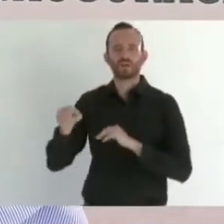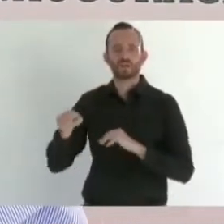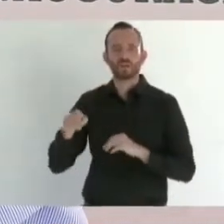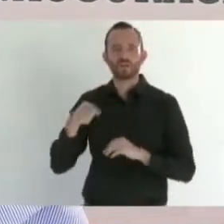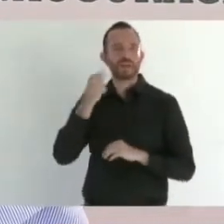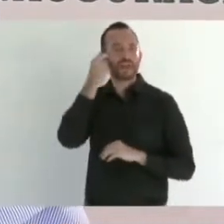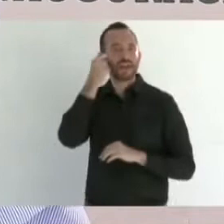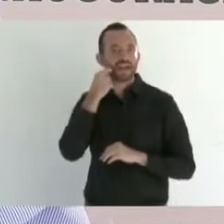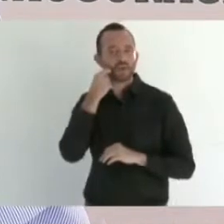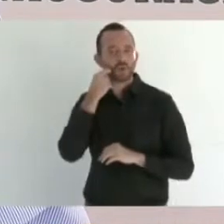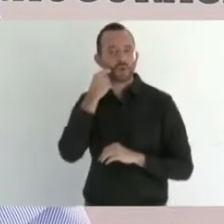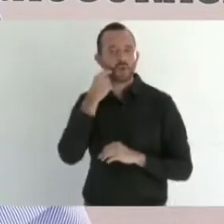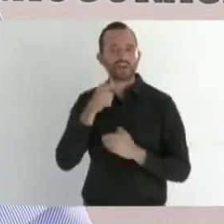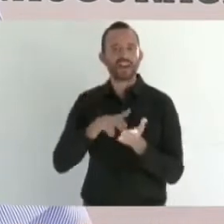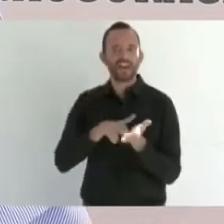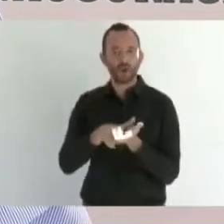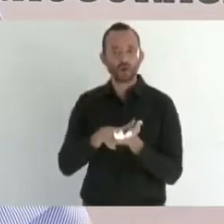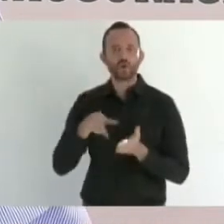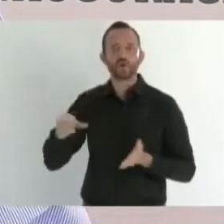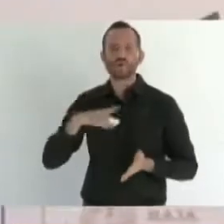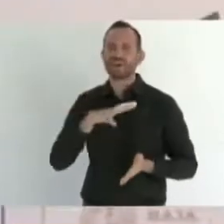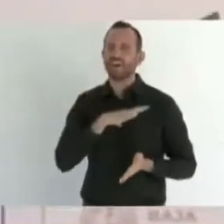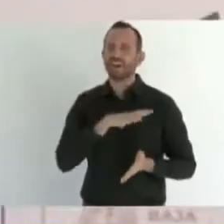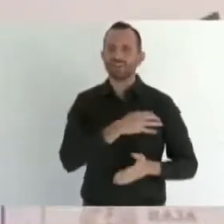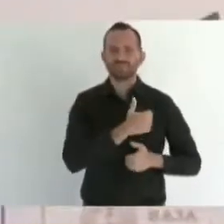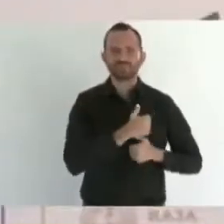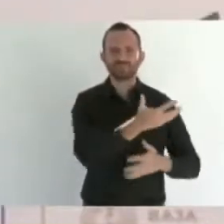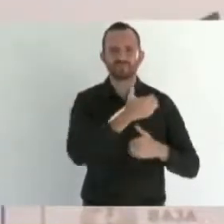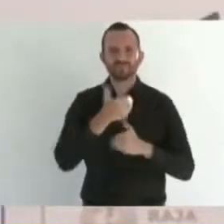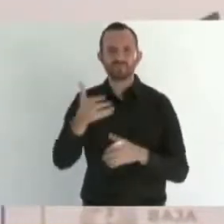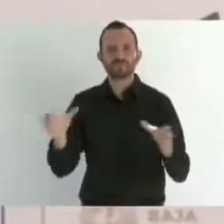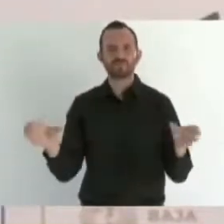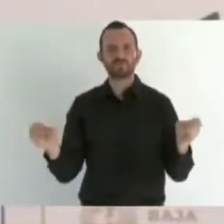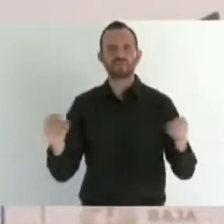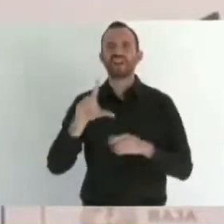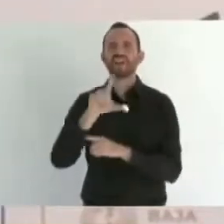langosta y abulón a japón